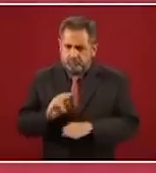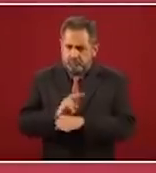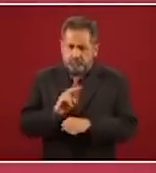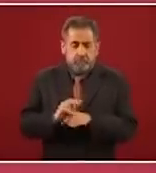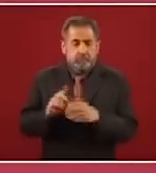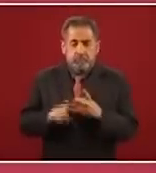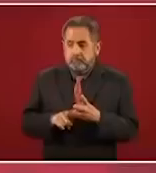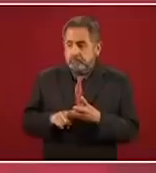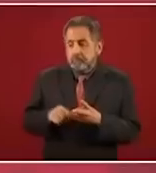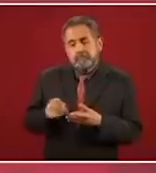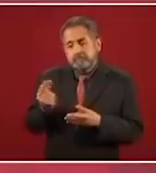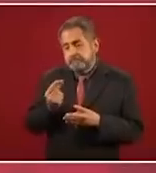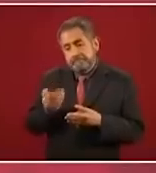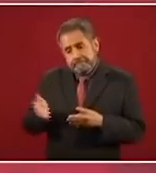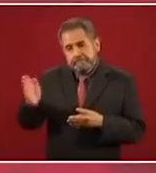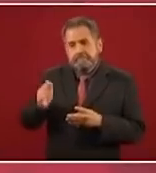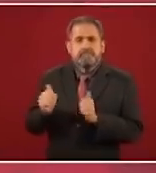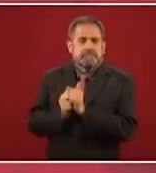regreso asistido,